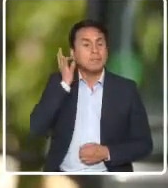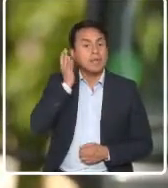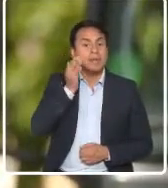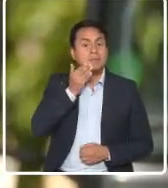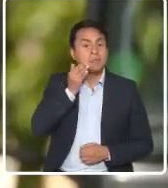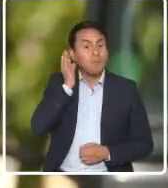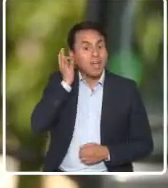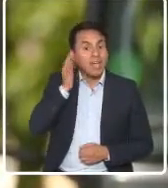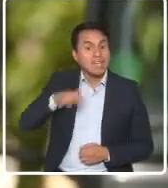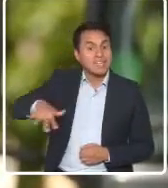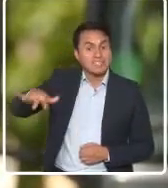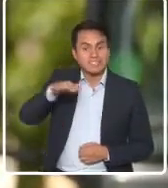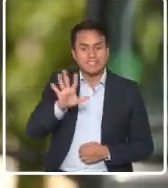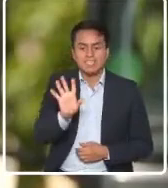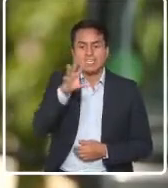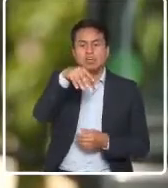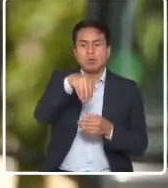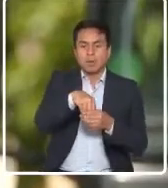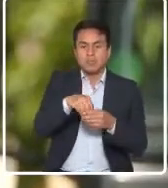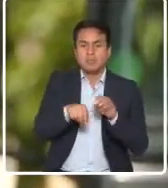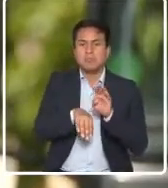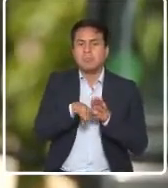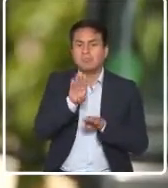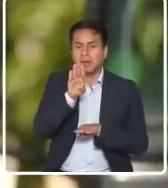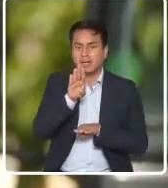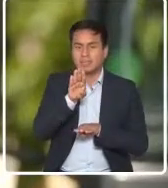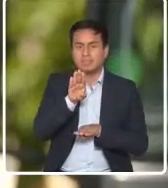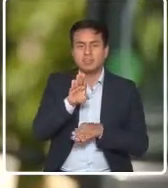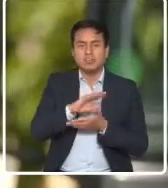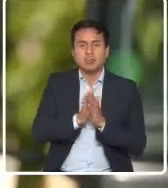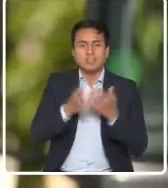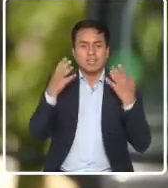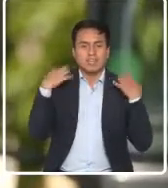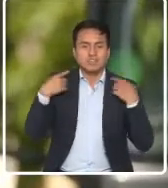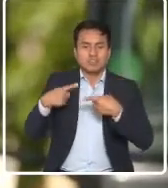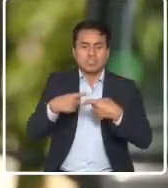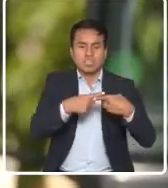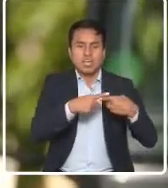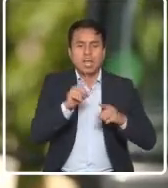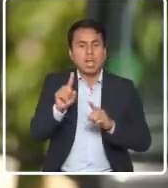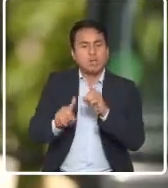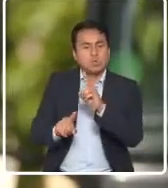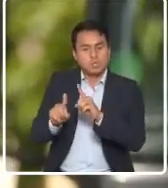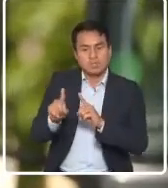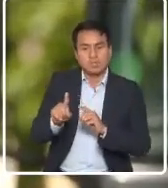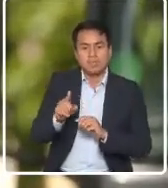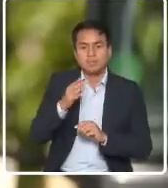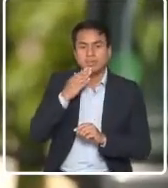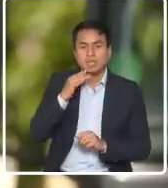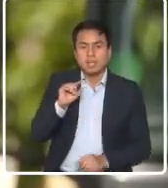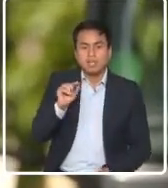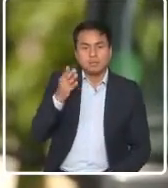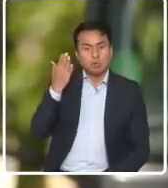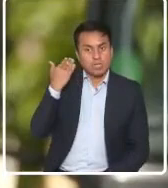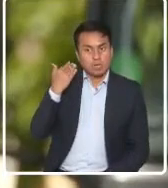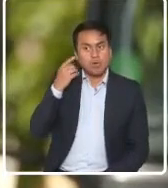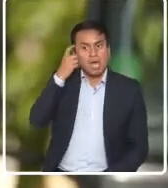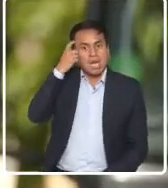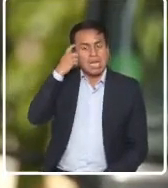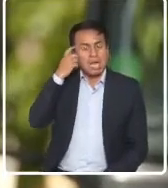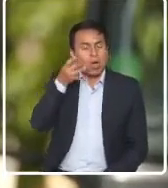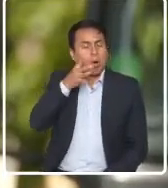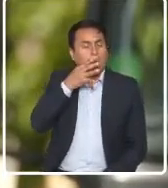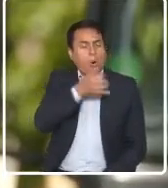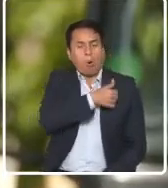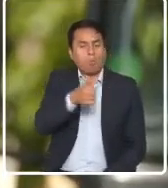mujeres, especialmente, que se han incorporado cada vez más a todas las tareas de la sociedad, y algunas que hasta hace no poco tiempo se creían